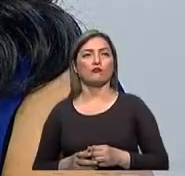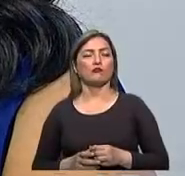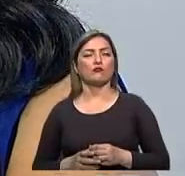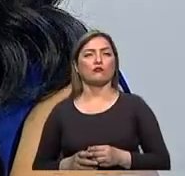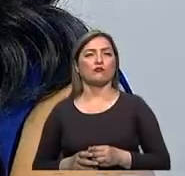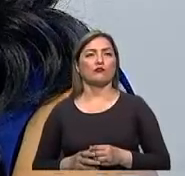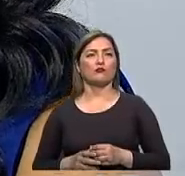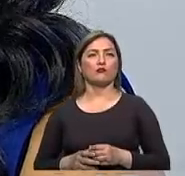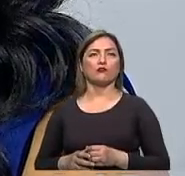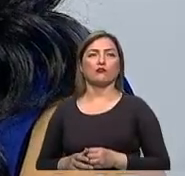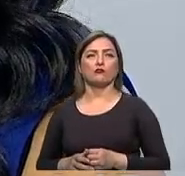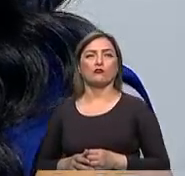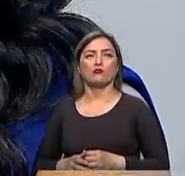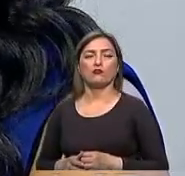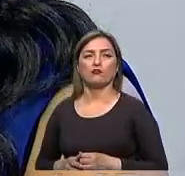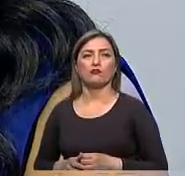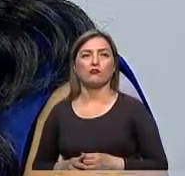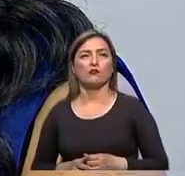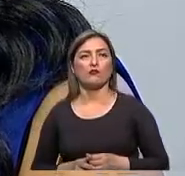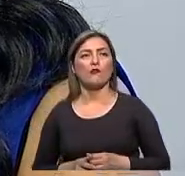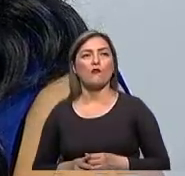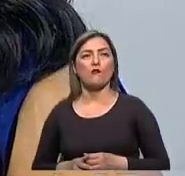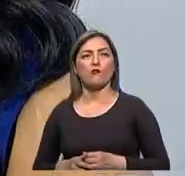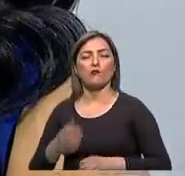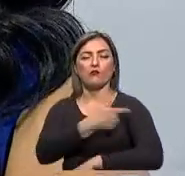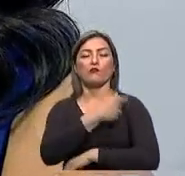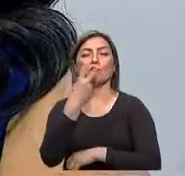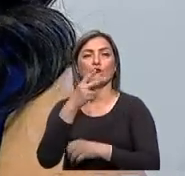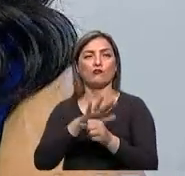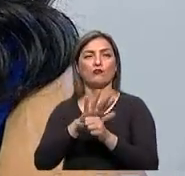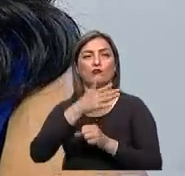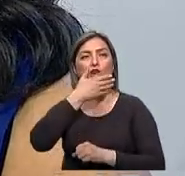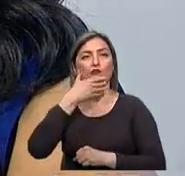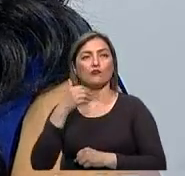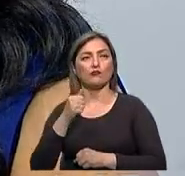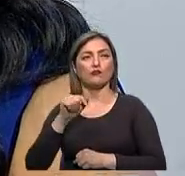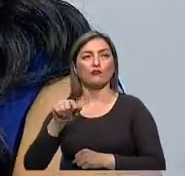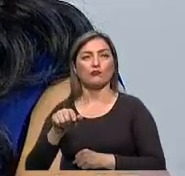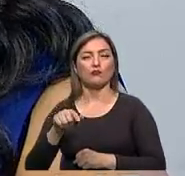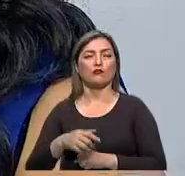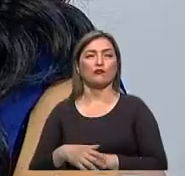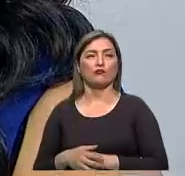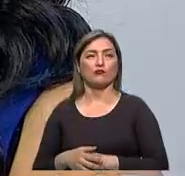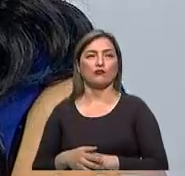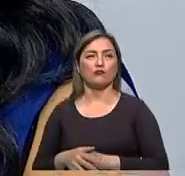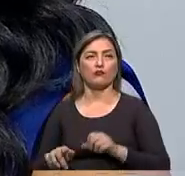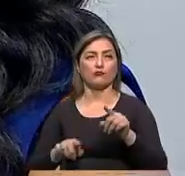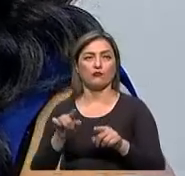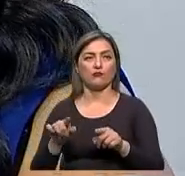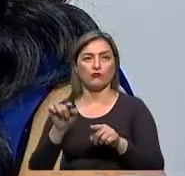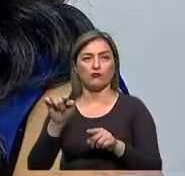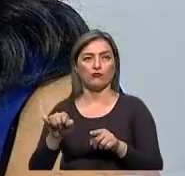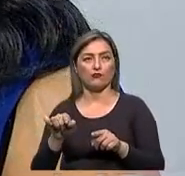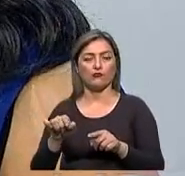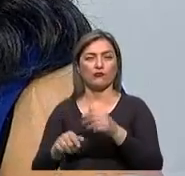podrían colocarse incluso dos vacunas junto con la del COVID-19. Pero es mejor, para incluso poder observar si existe alguna reacción